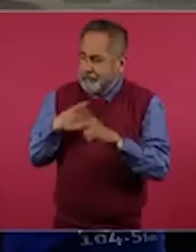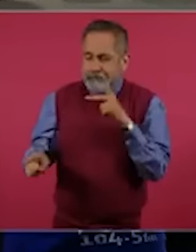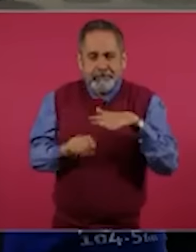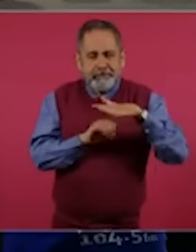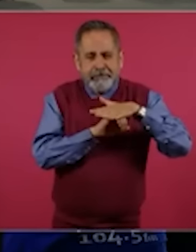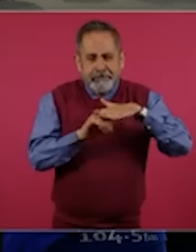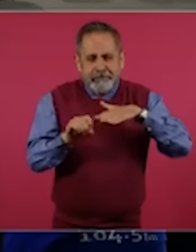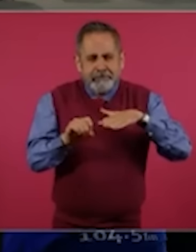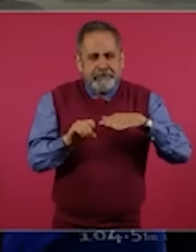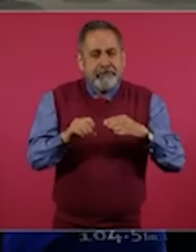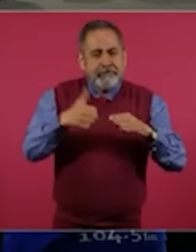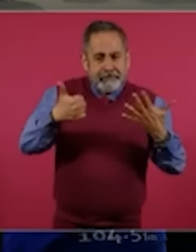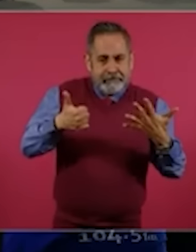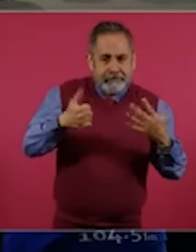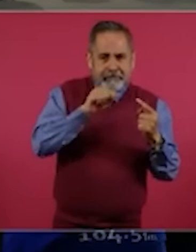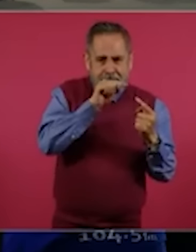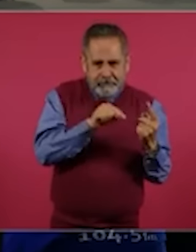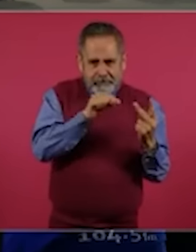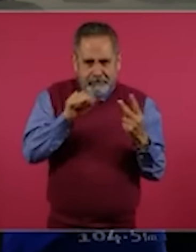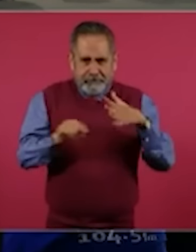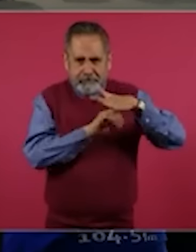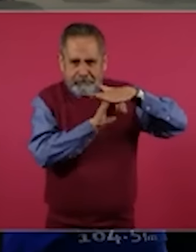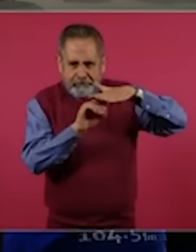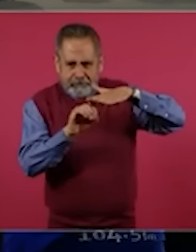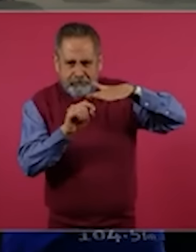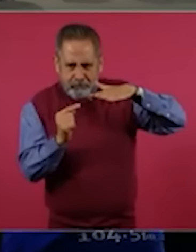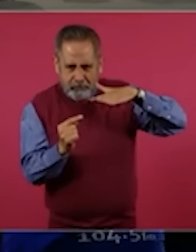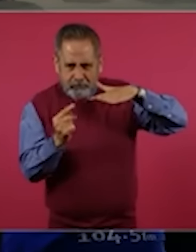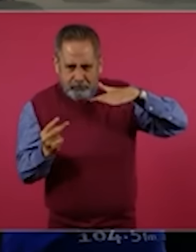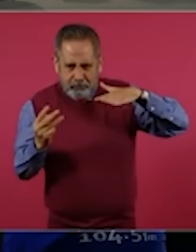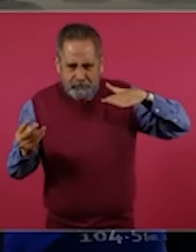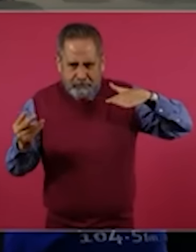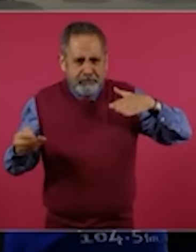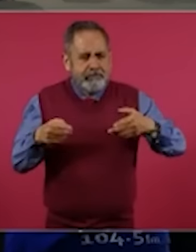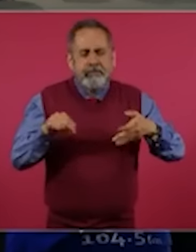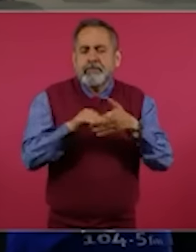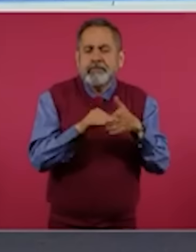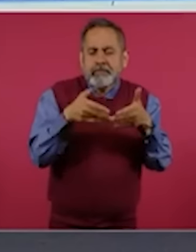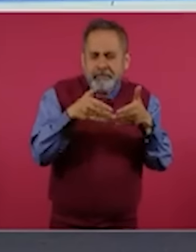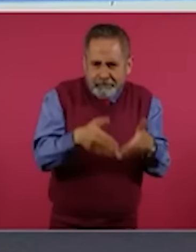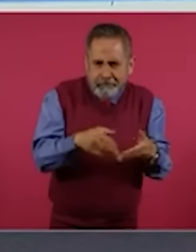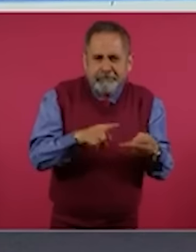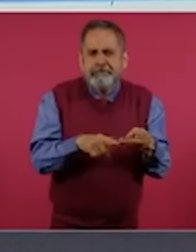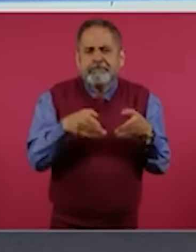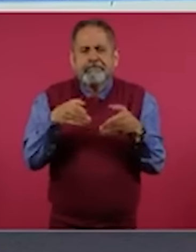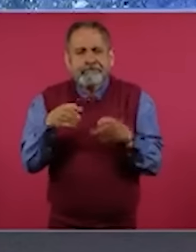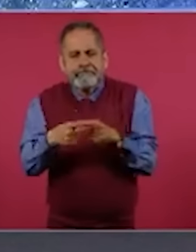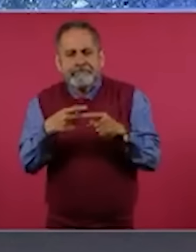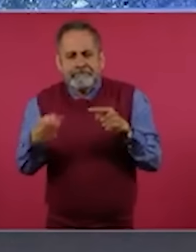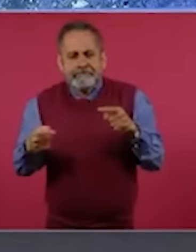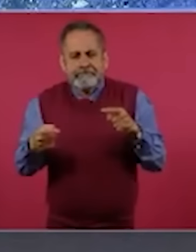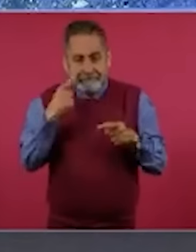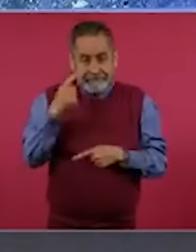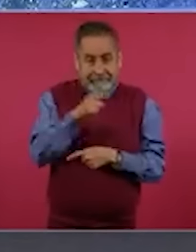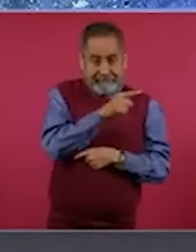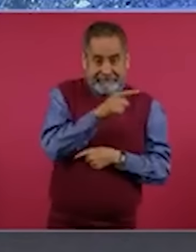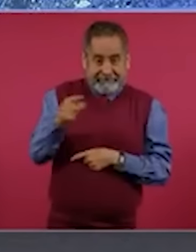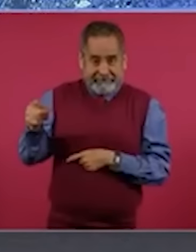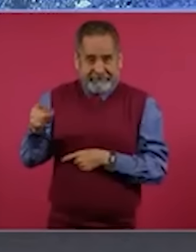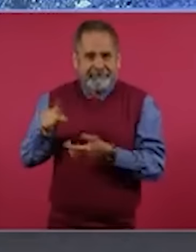a través de 6 estaciones. La segunda está cerca del Panteón y del Pabellón de Cultura Comunitaria. La tercera está